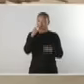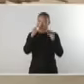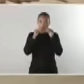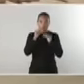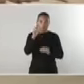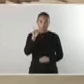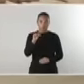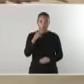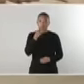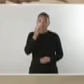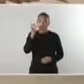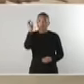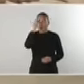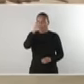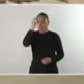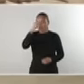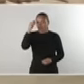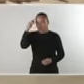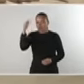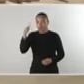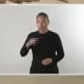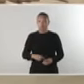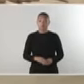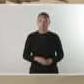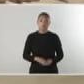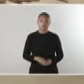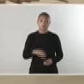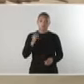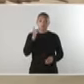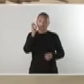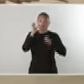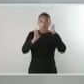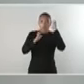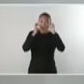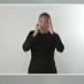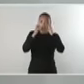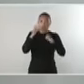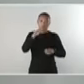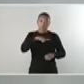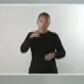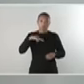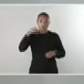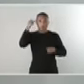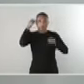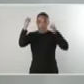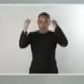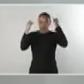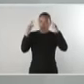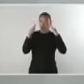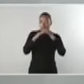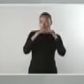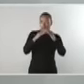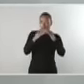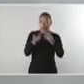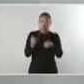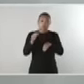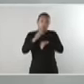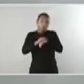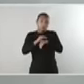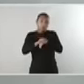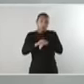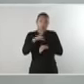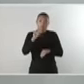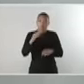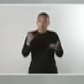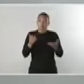que opinemos que expongamos nuestros puntos de vista allí en casa con los amigos no